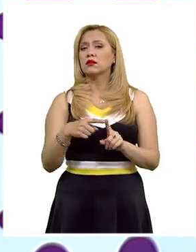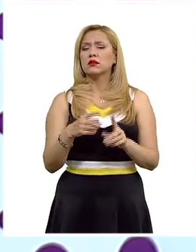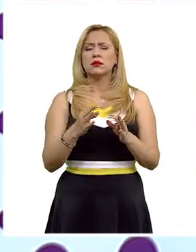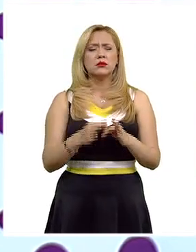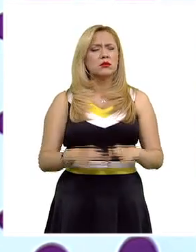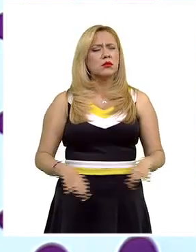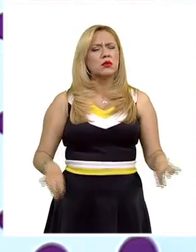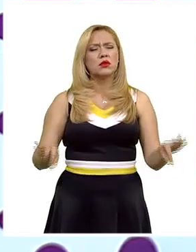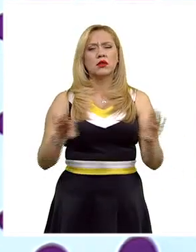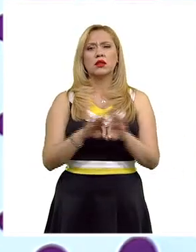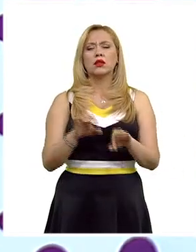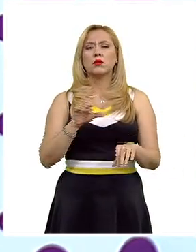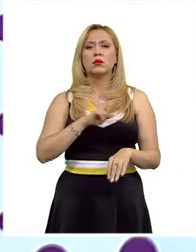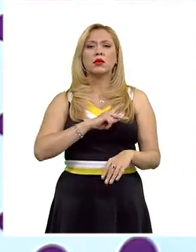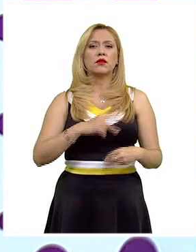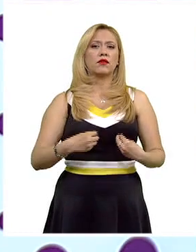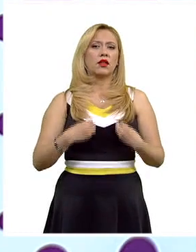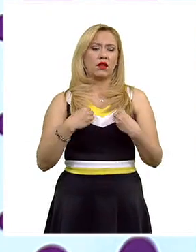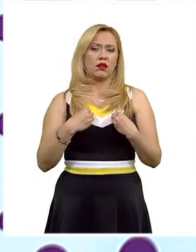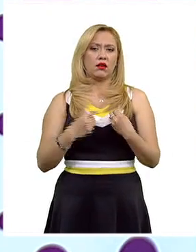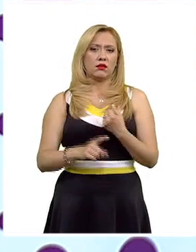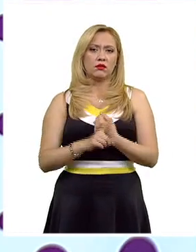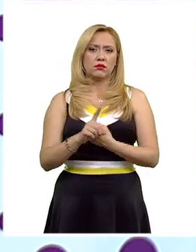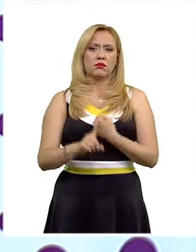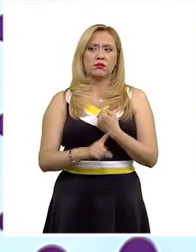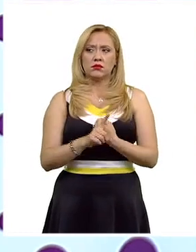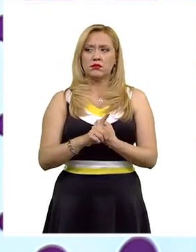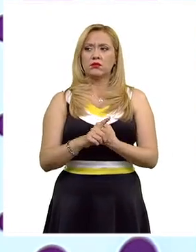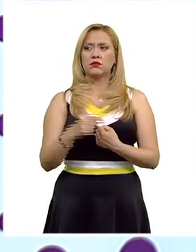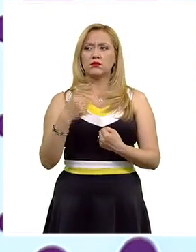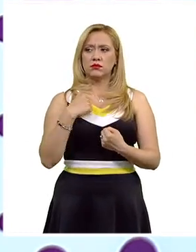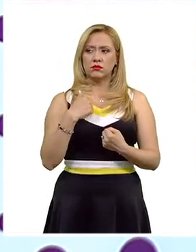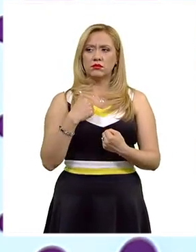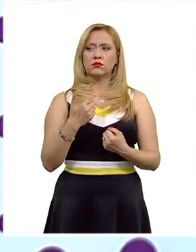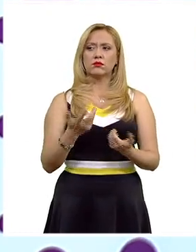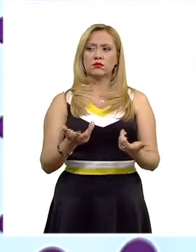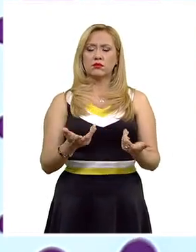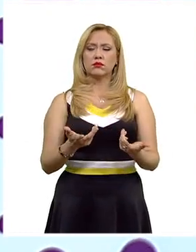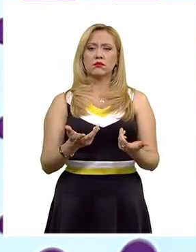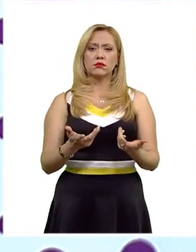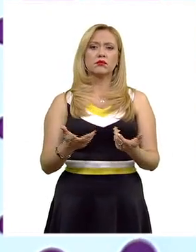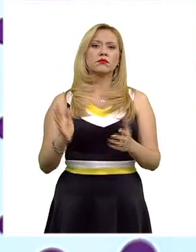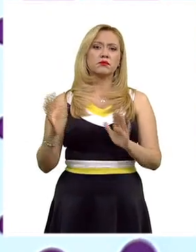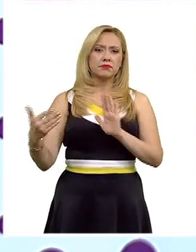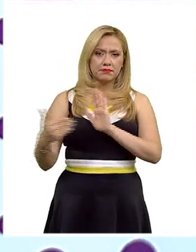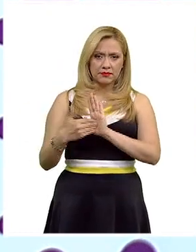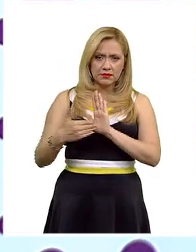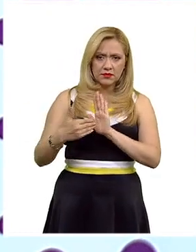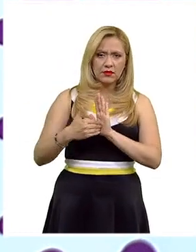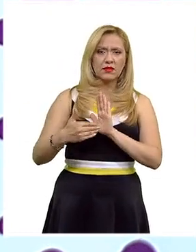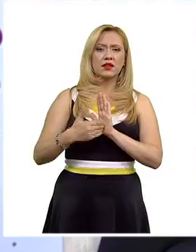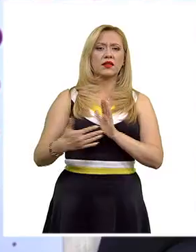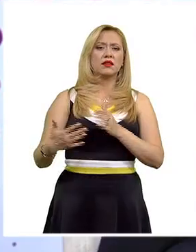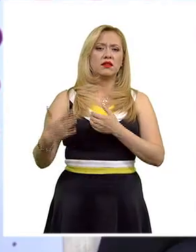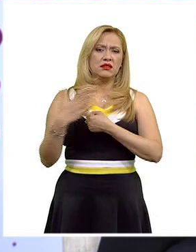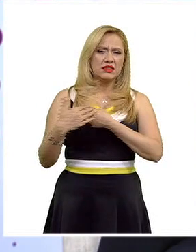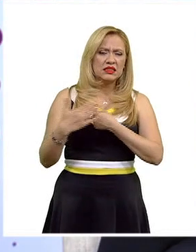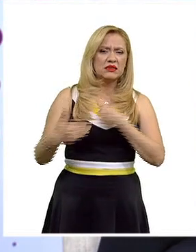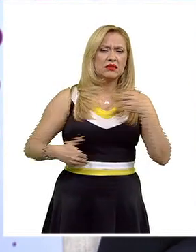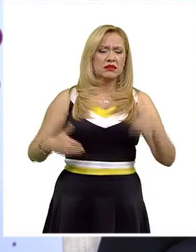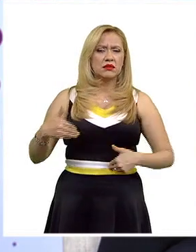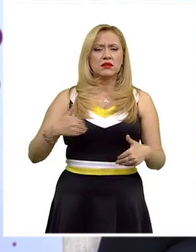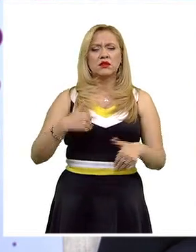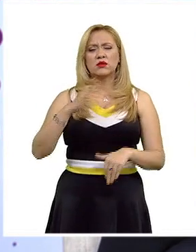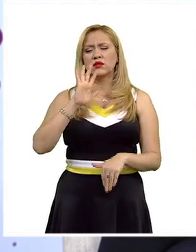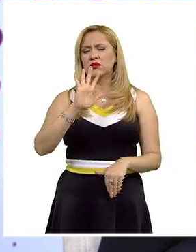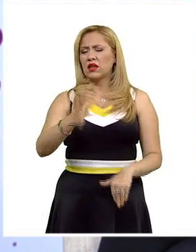todo este padecimiento en mi vida. Entonces, también como víctima de acoso sexual, de hostigamiento sexual, puedo hablar de todo